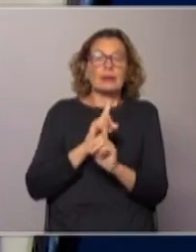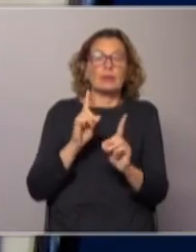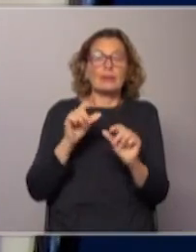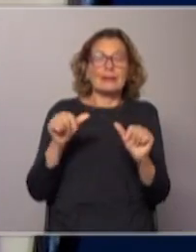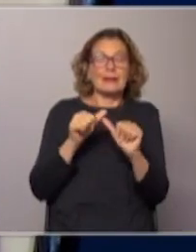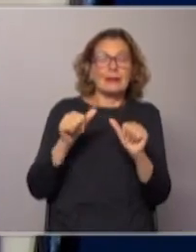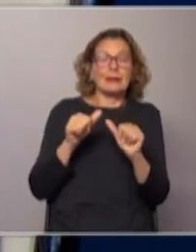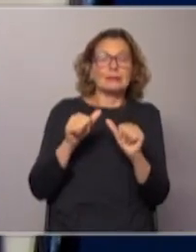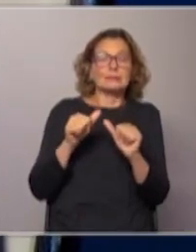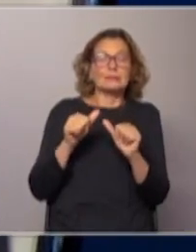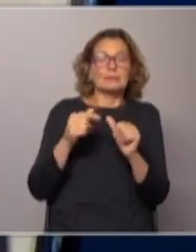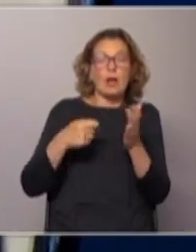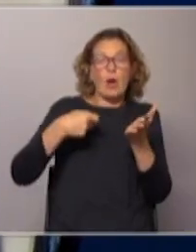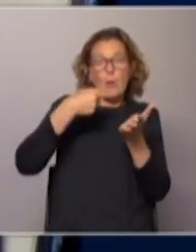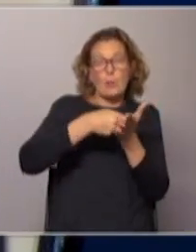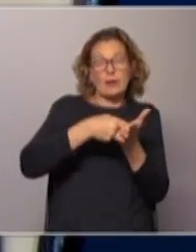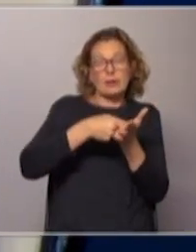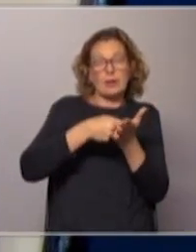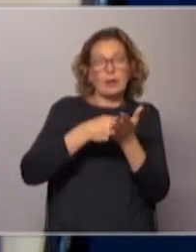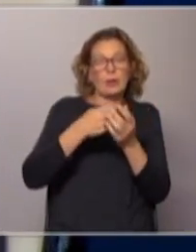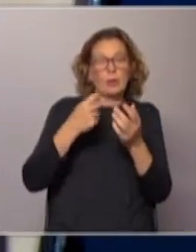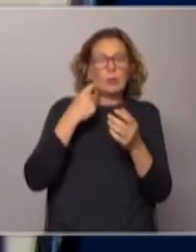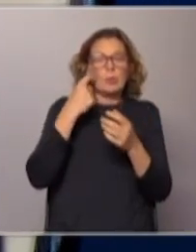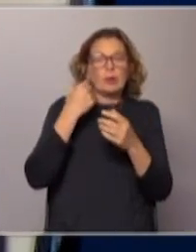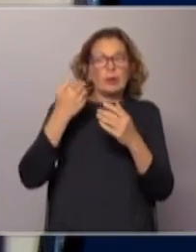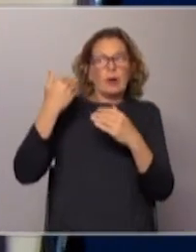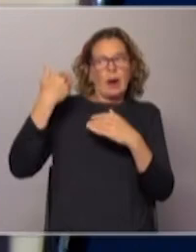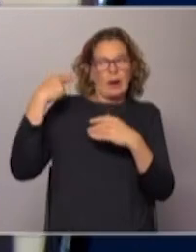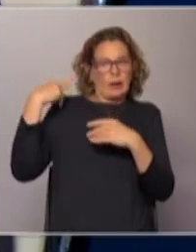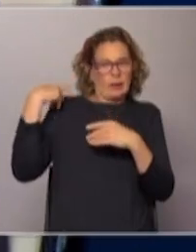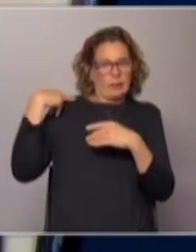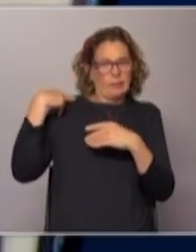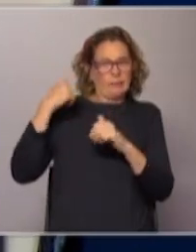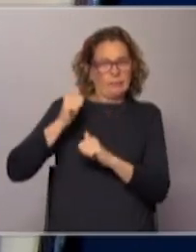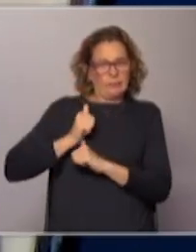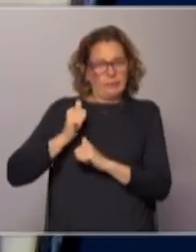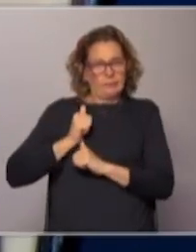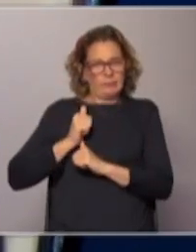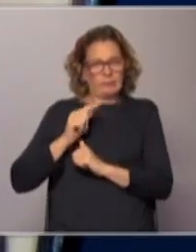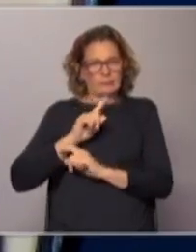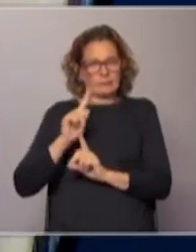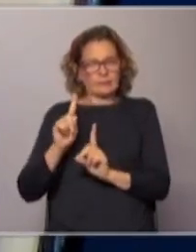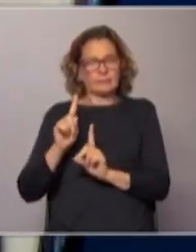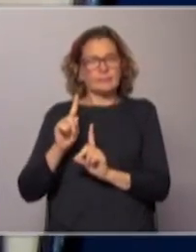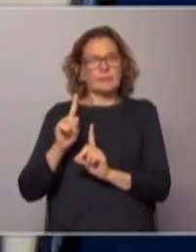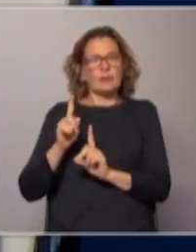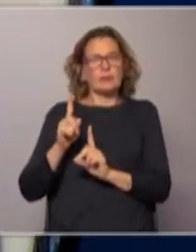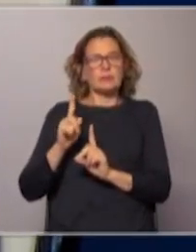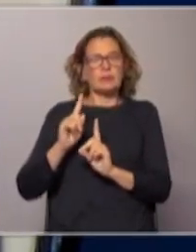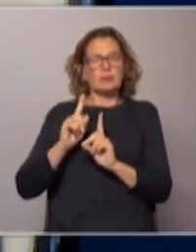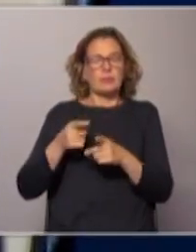hagan los aumente el número de generales y coroneles en el en el ejército esté como bien bueno